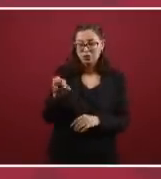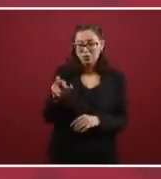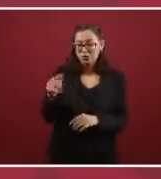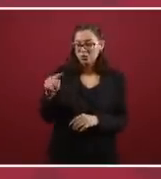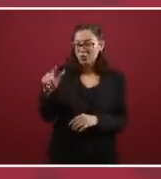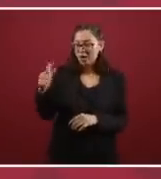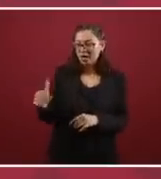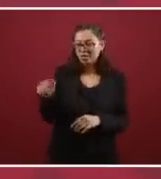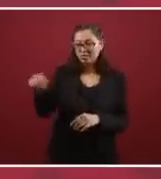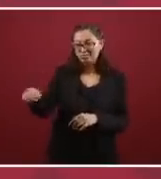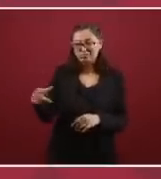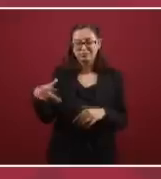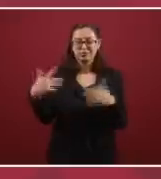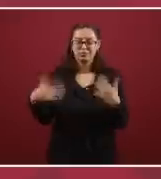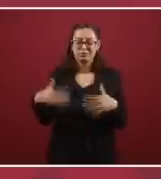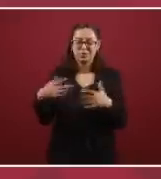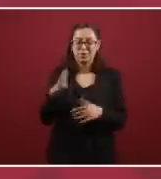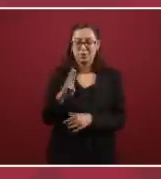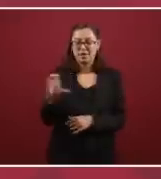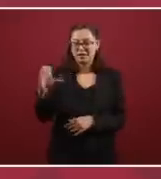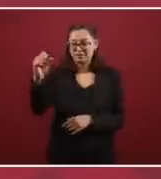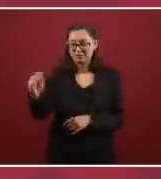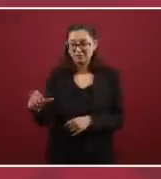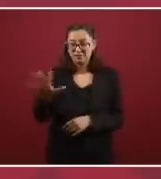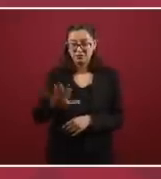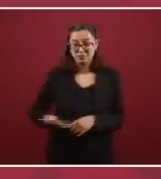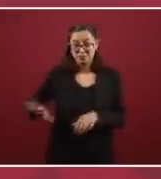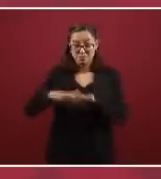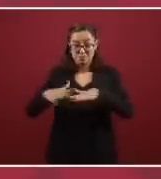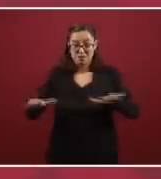ya en Baja California Sur, en el Pacífico,